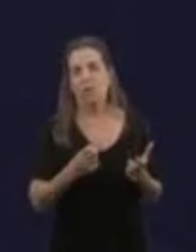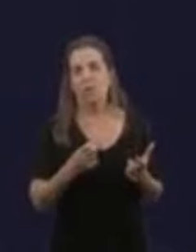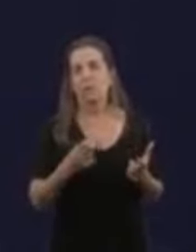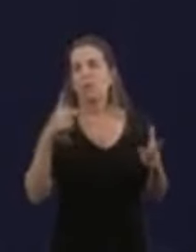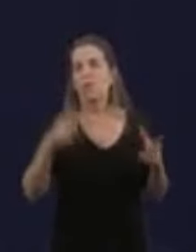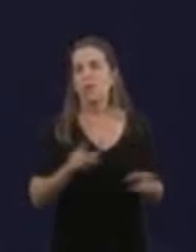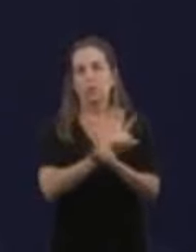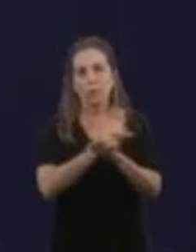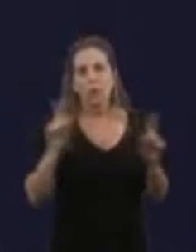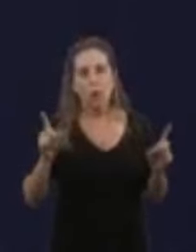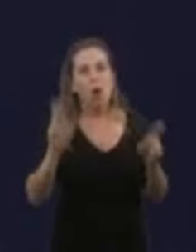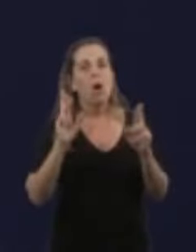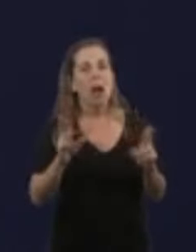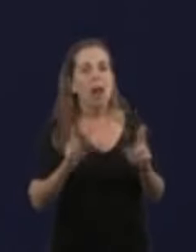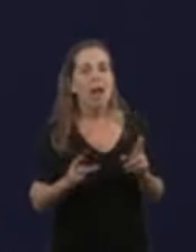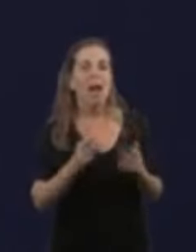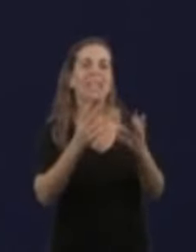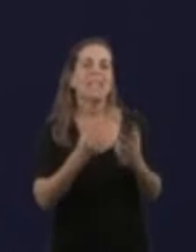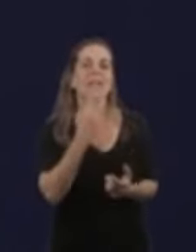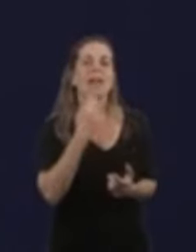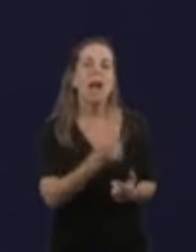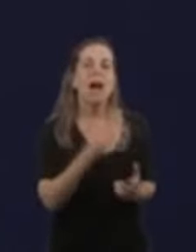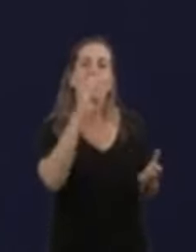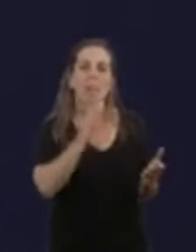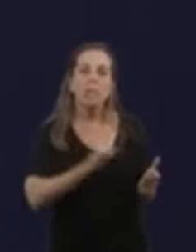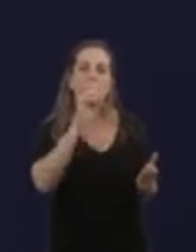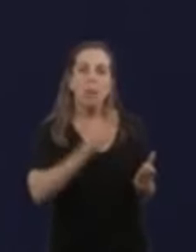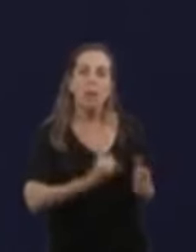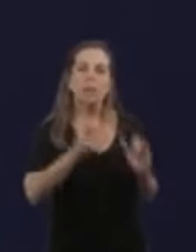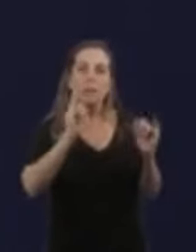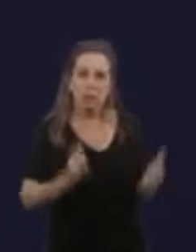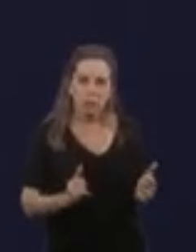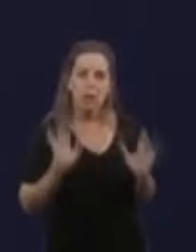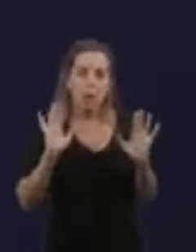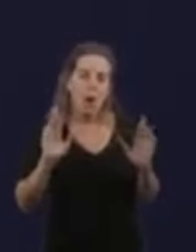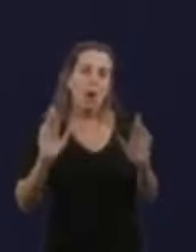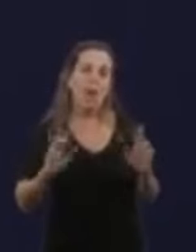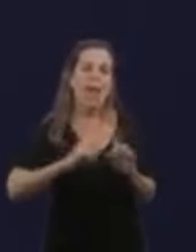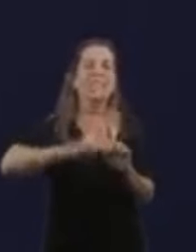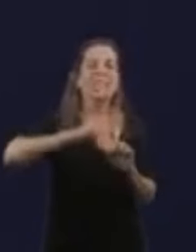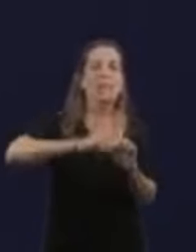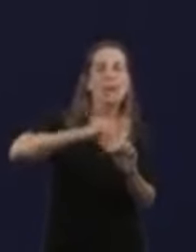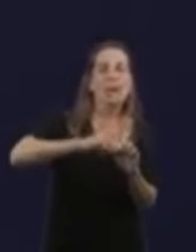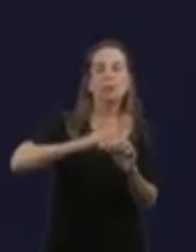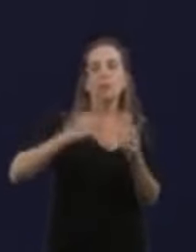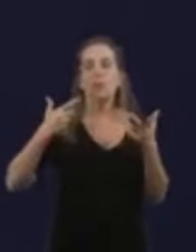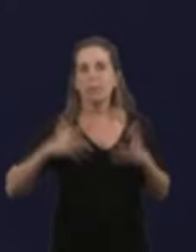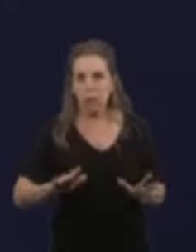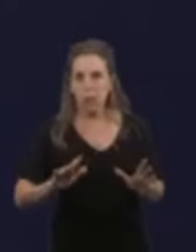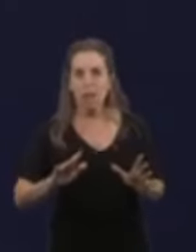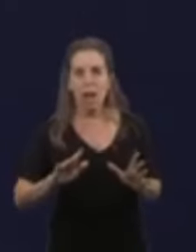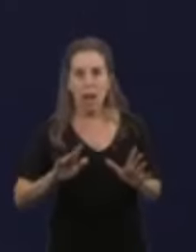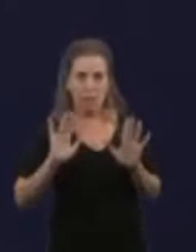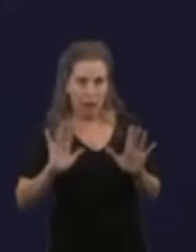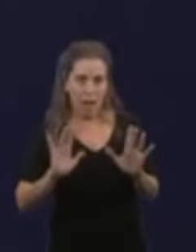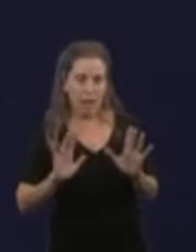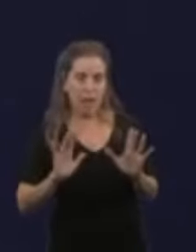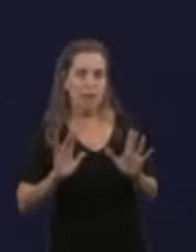responda y tolere la demanda que pueda llegar a ver que las temperaturas sean acordes por supuesto a que ese sistema